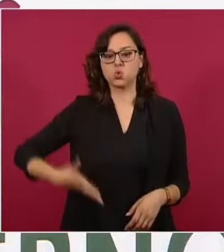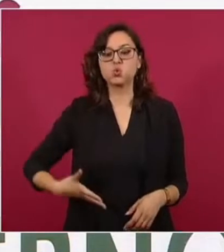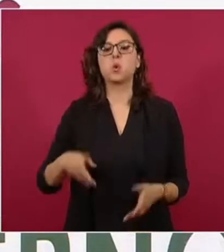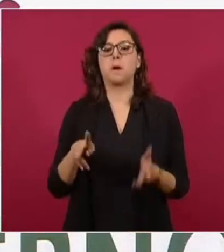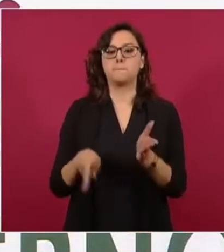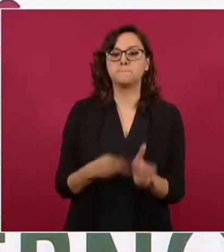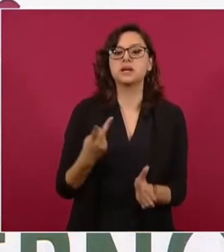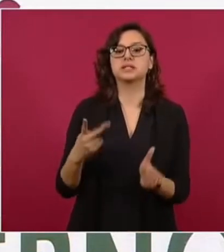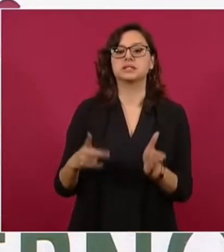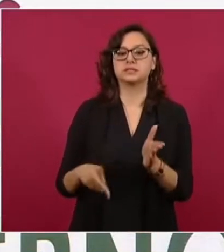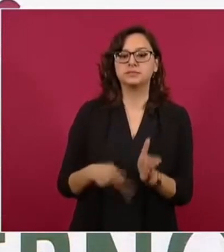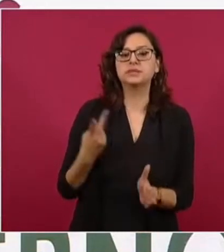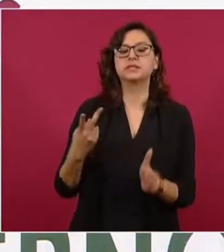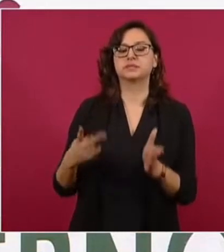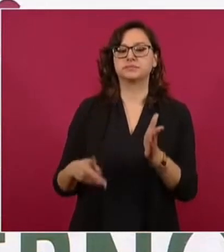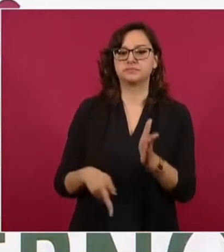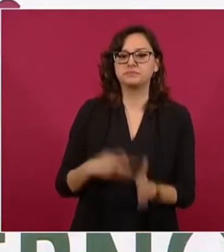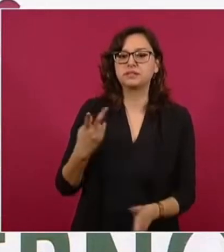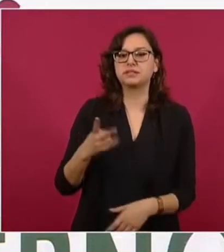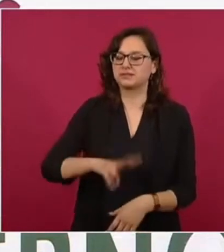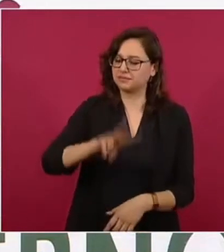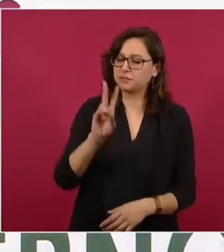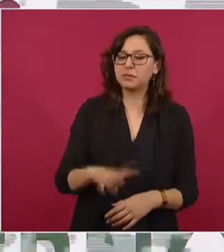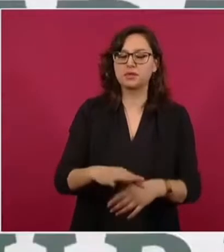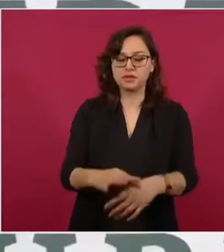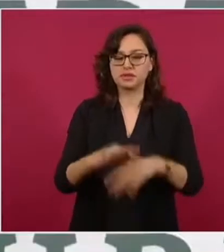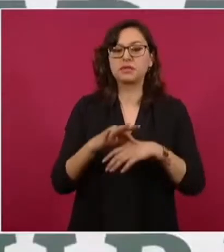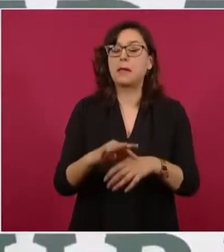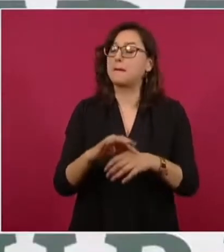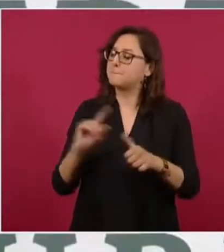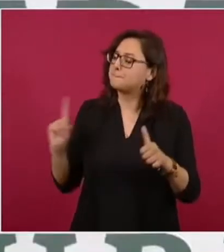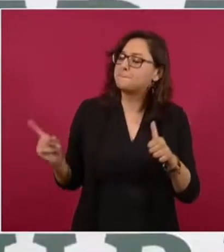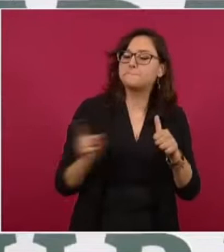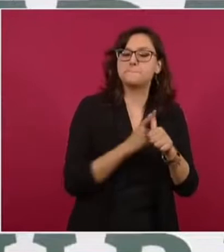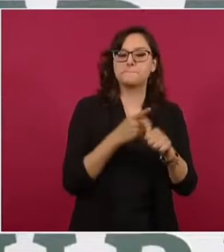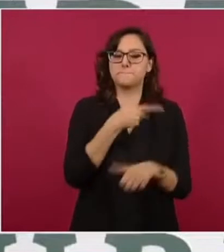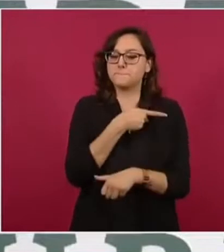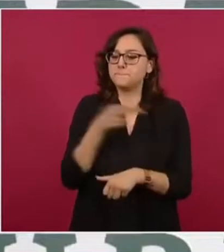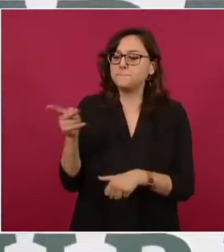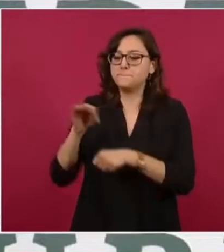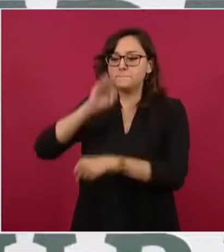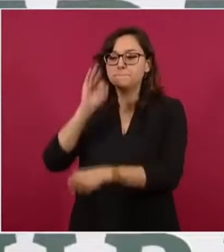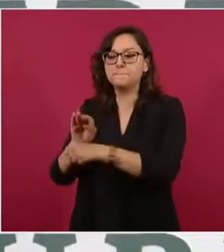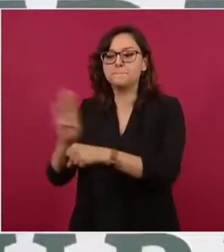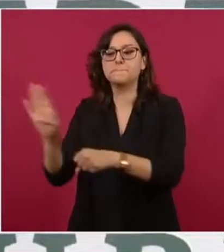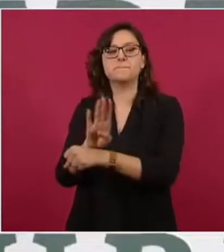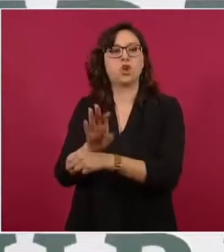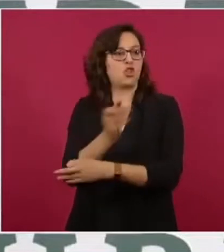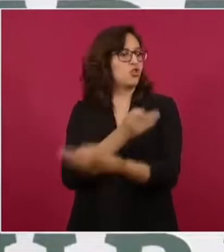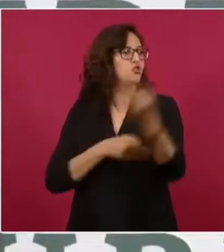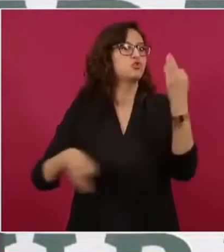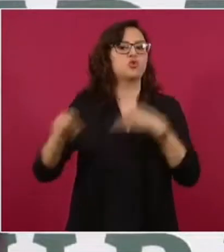hacer realidad el principio de que por el bien de todos, primero los pobres.